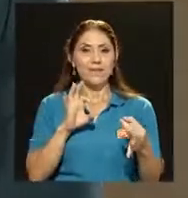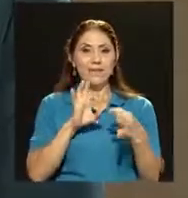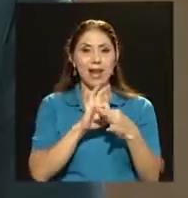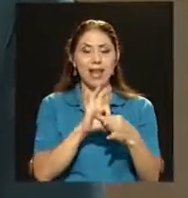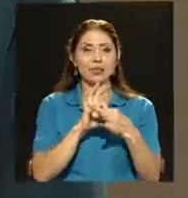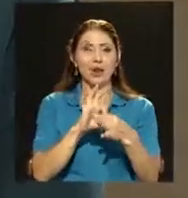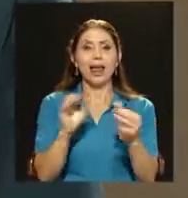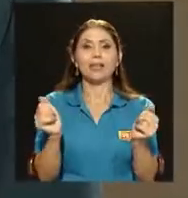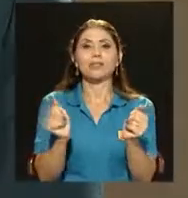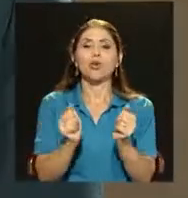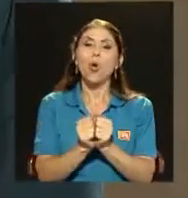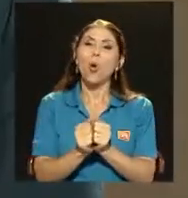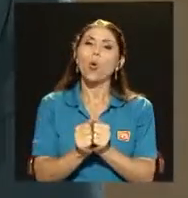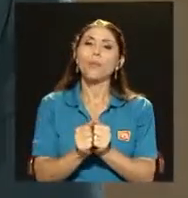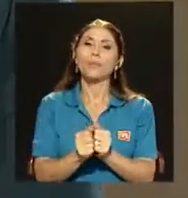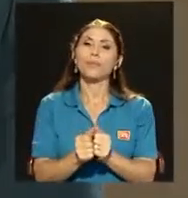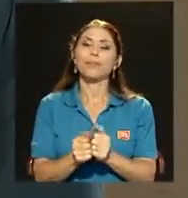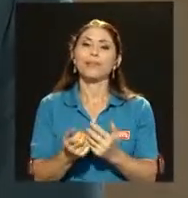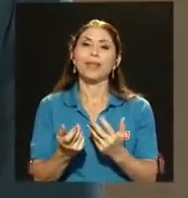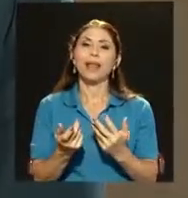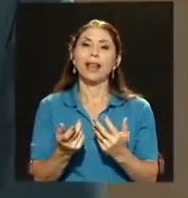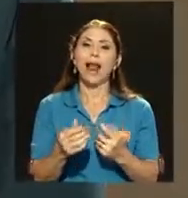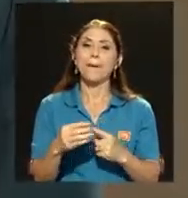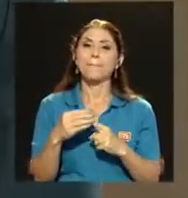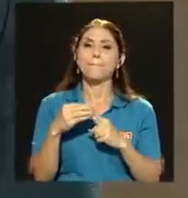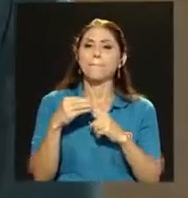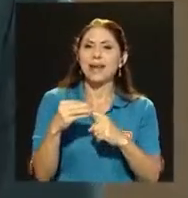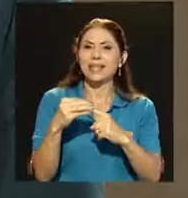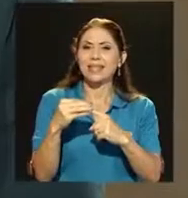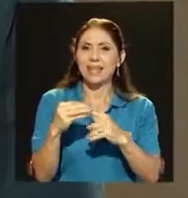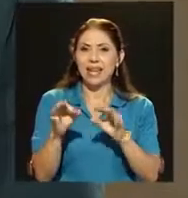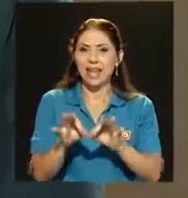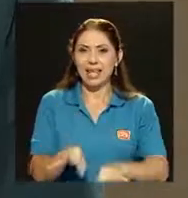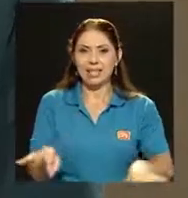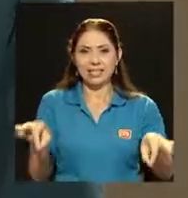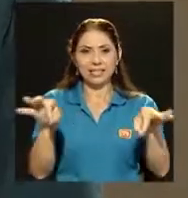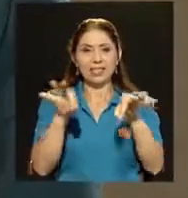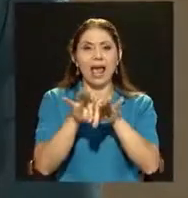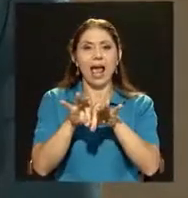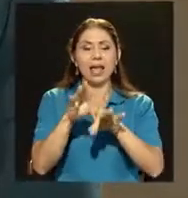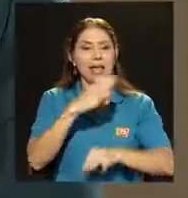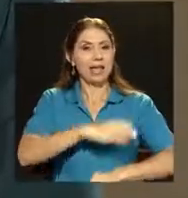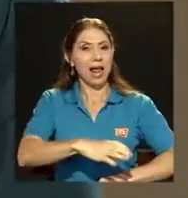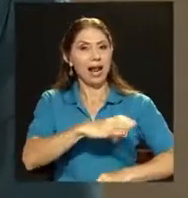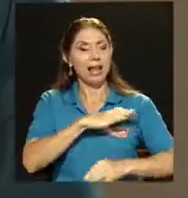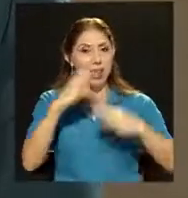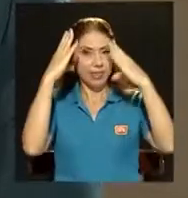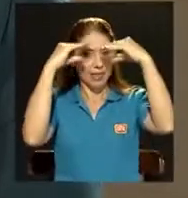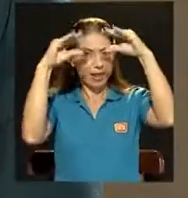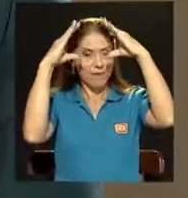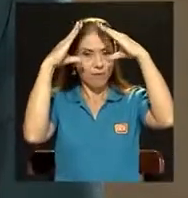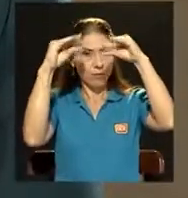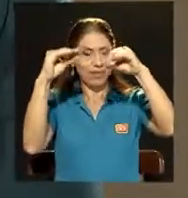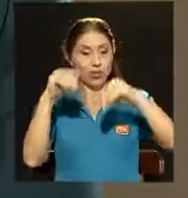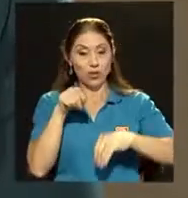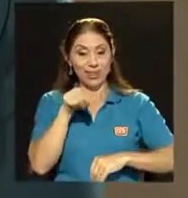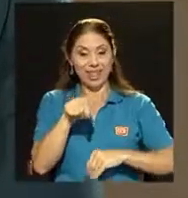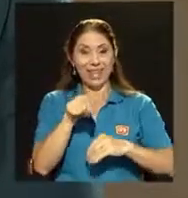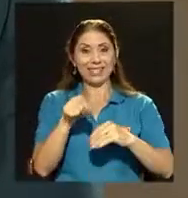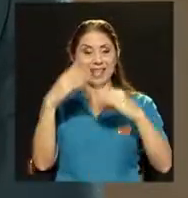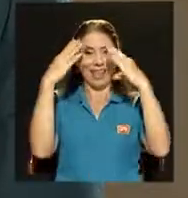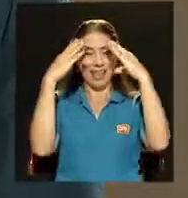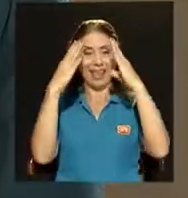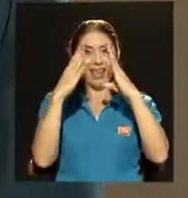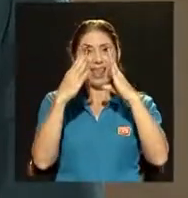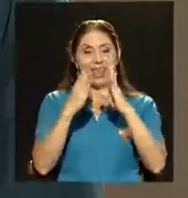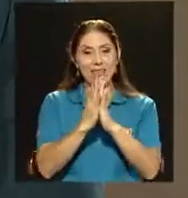relacionadas con la pertinencia y la calidad de la información con que se presenta ese informe. Y ahí,